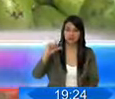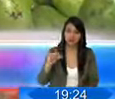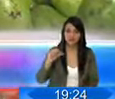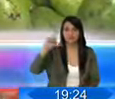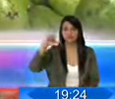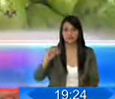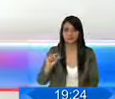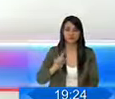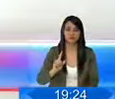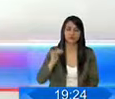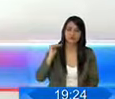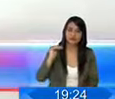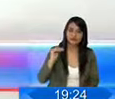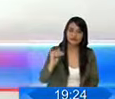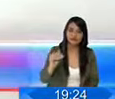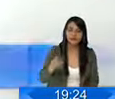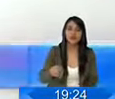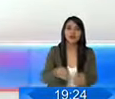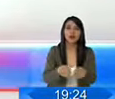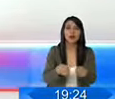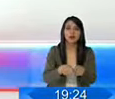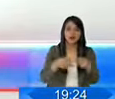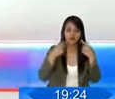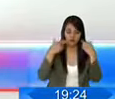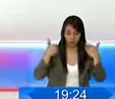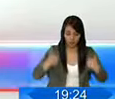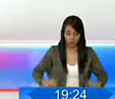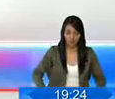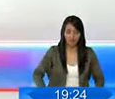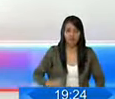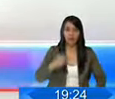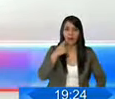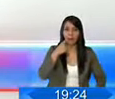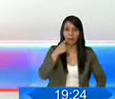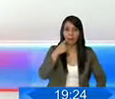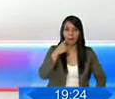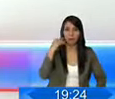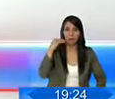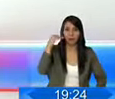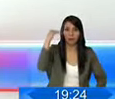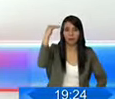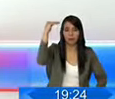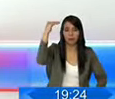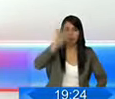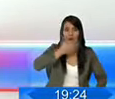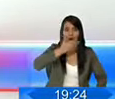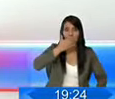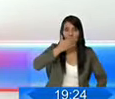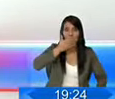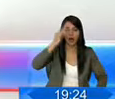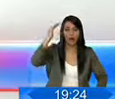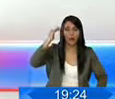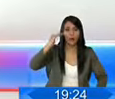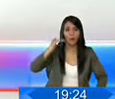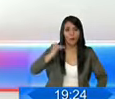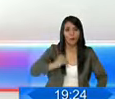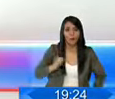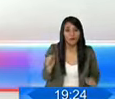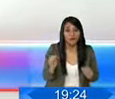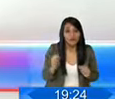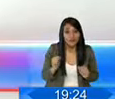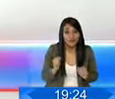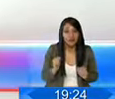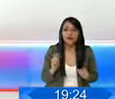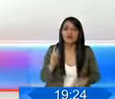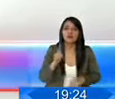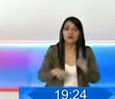ni alta. Es como la temperatura en el ser humano, no tiene que ser ni muy alta ni muy baja. como en la medicina, ¿no? Como cuando usted va,